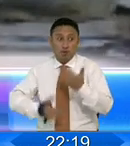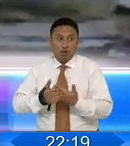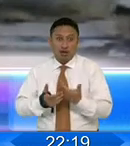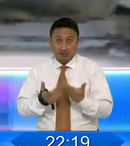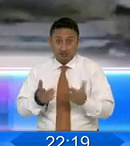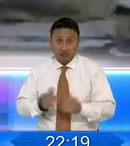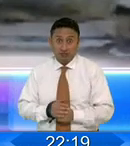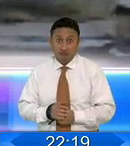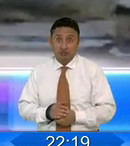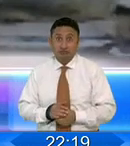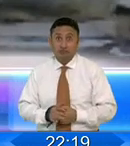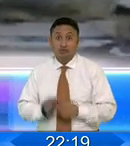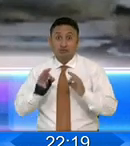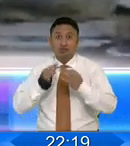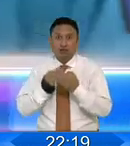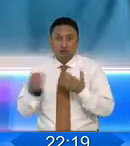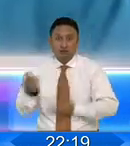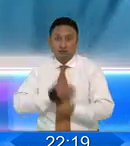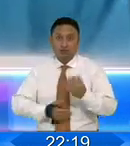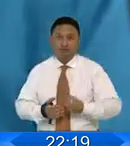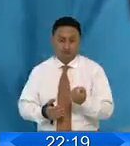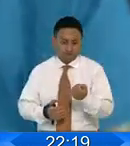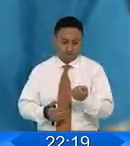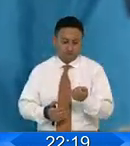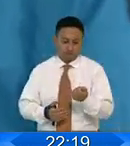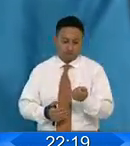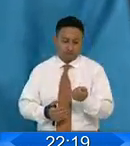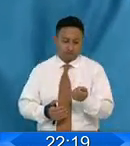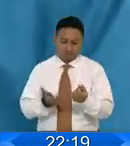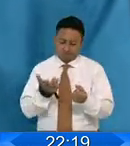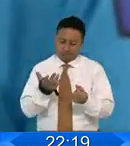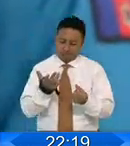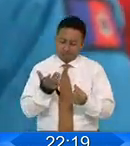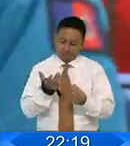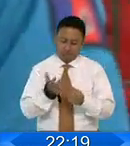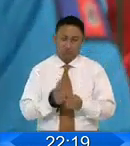supone debe compartir una familia. Informó Patricia Aldaz.